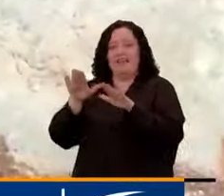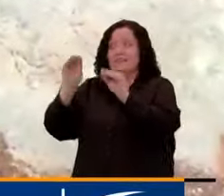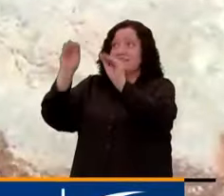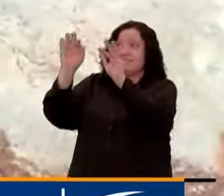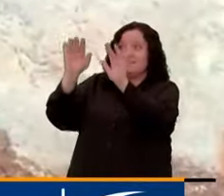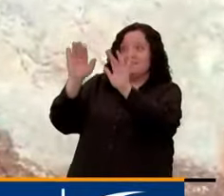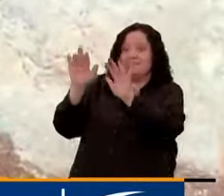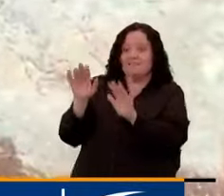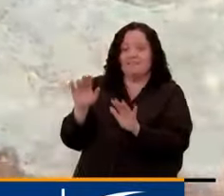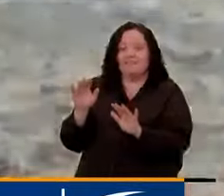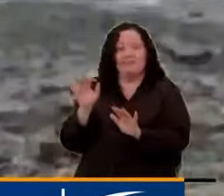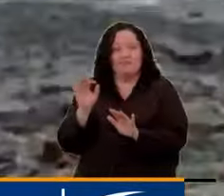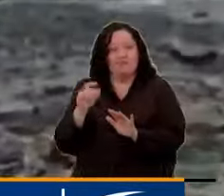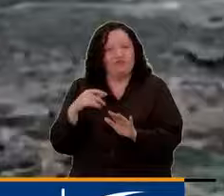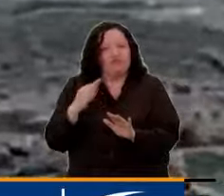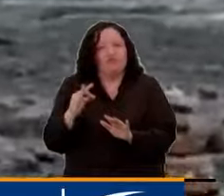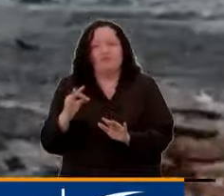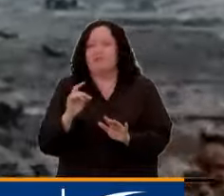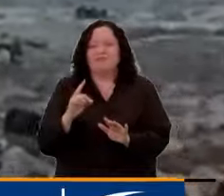fenómeno no es muy común.